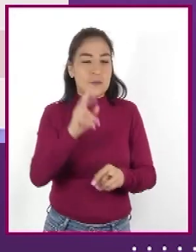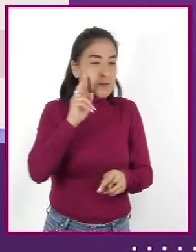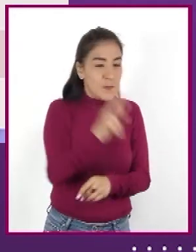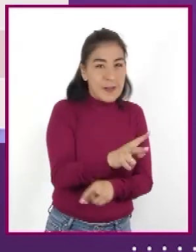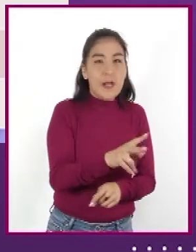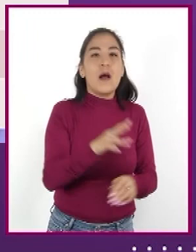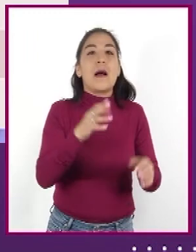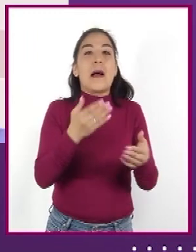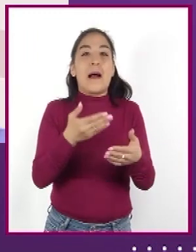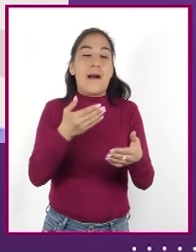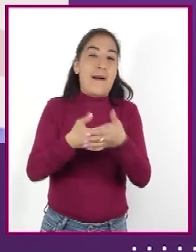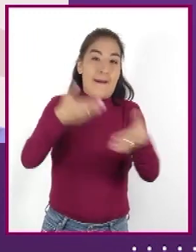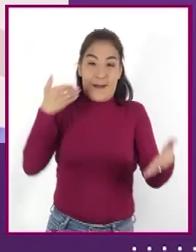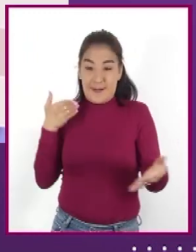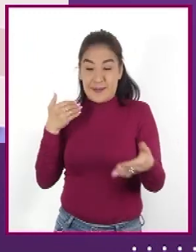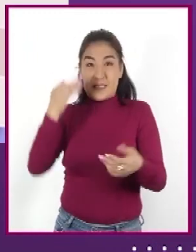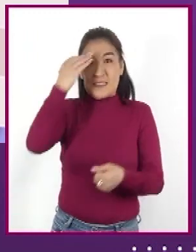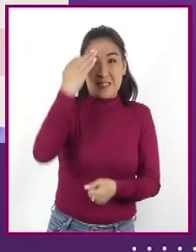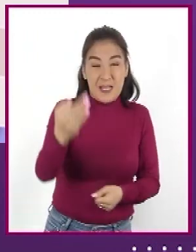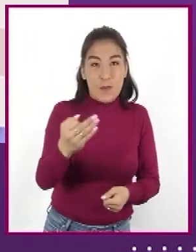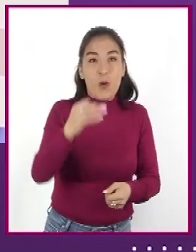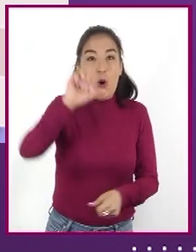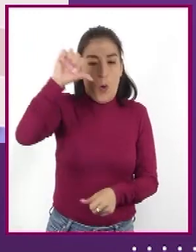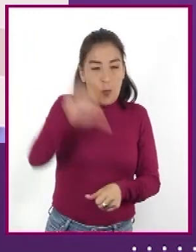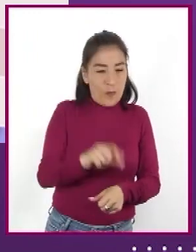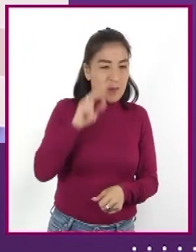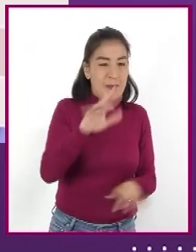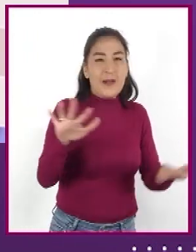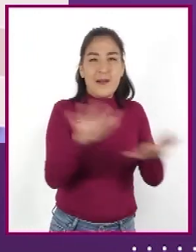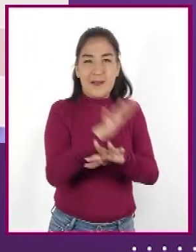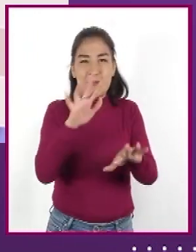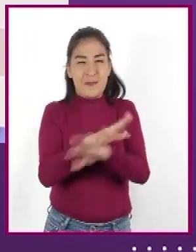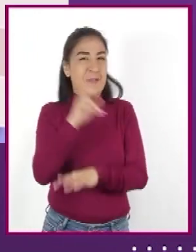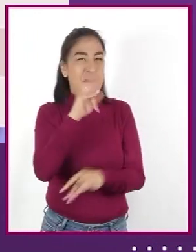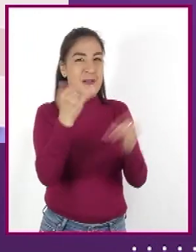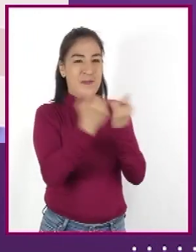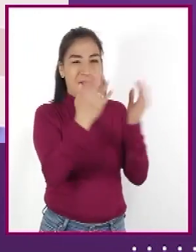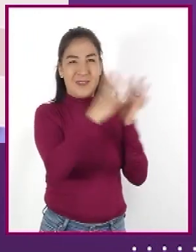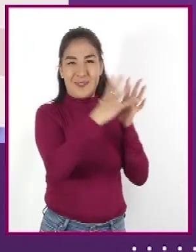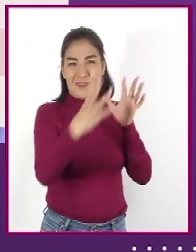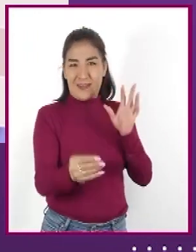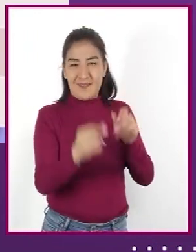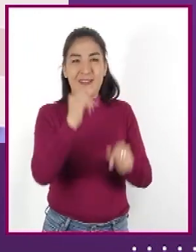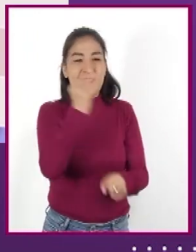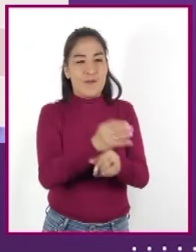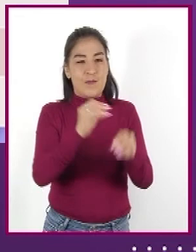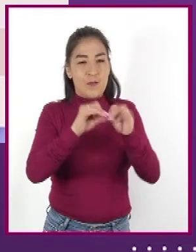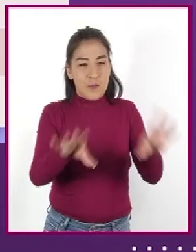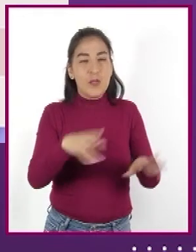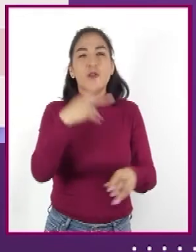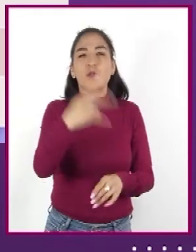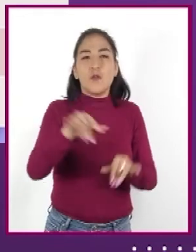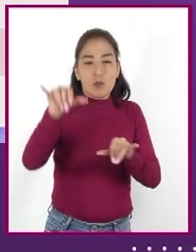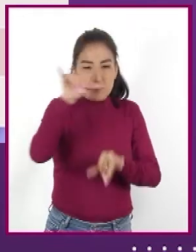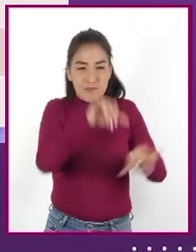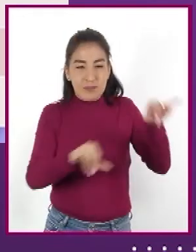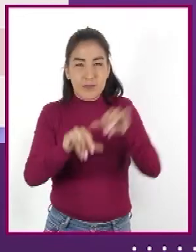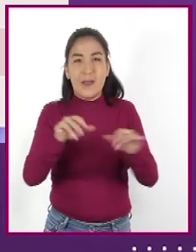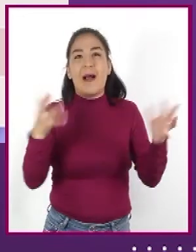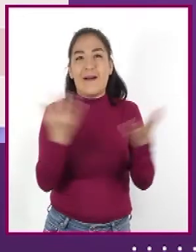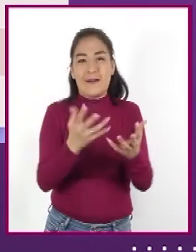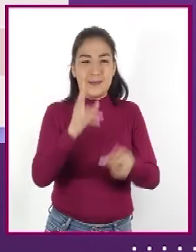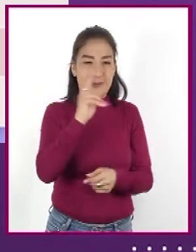largo plazo. Observen la tabla con la información completa de acuerdo a las actividades experimentales